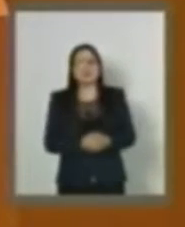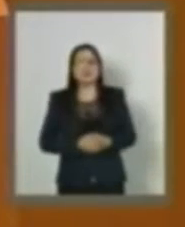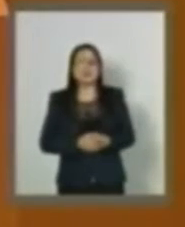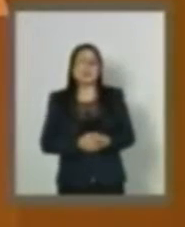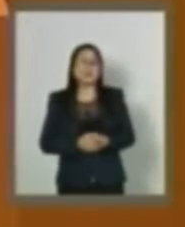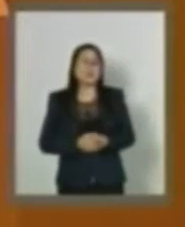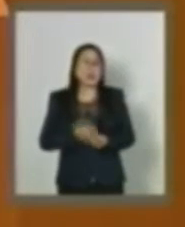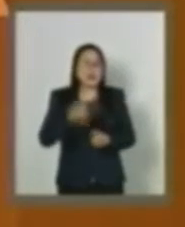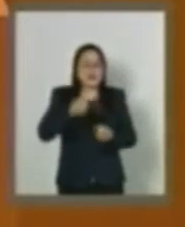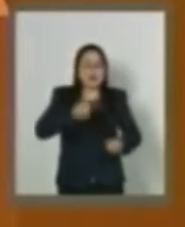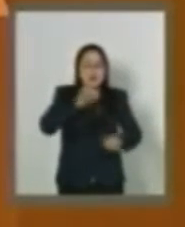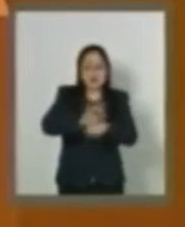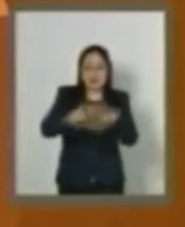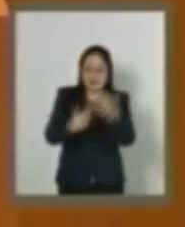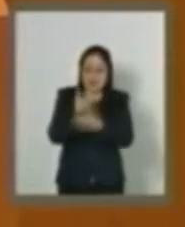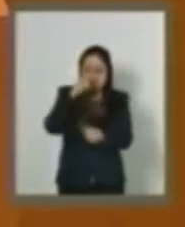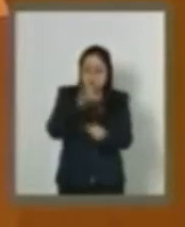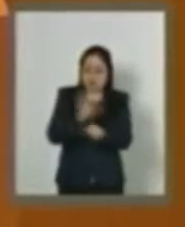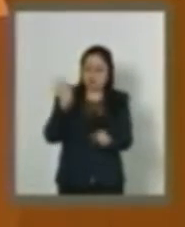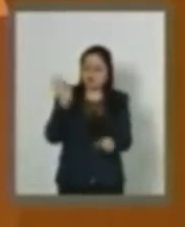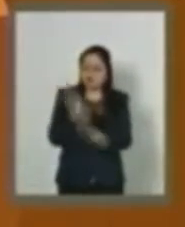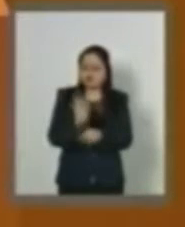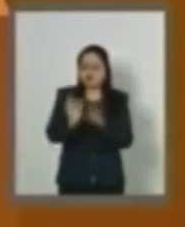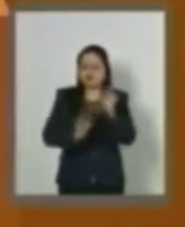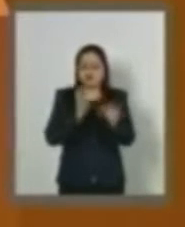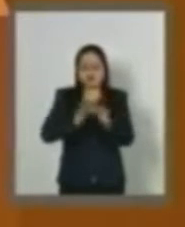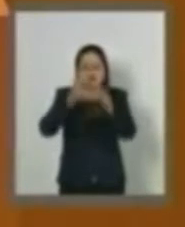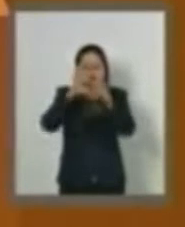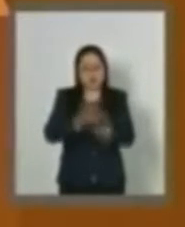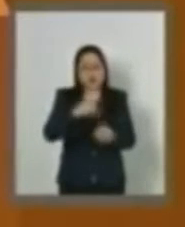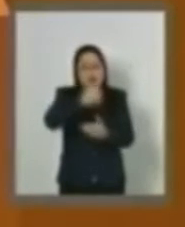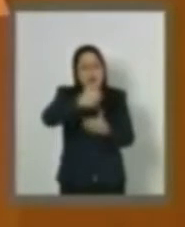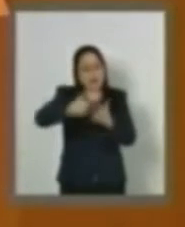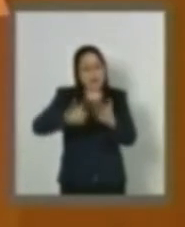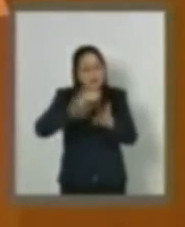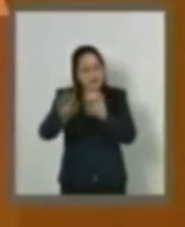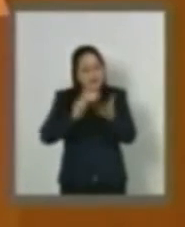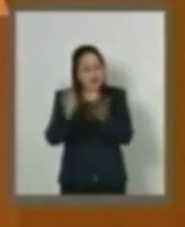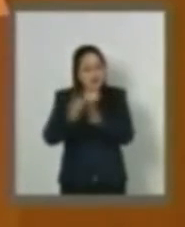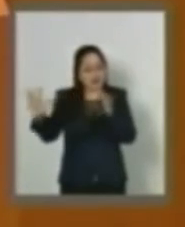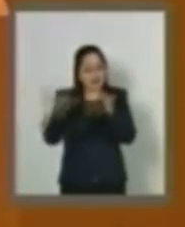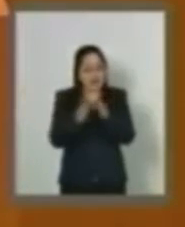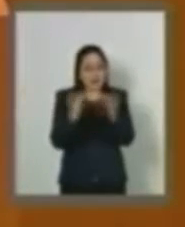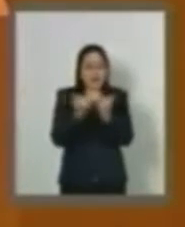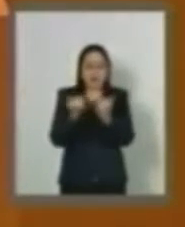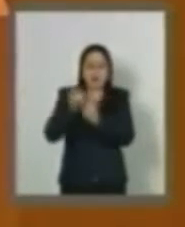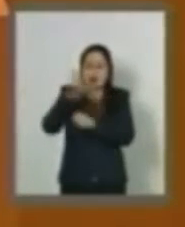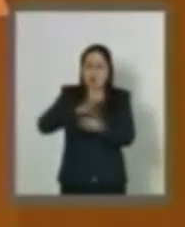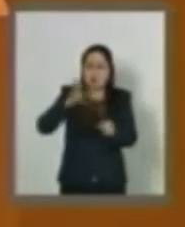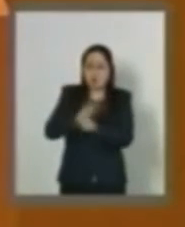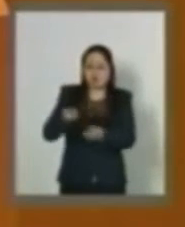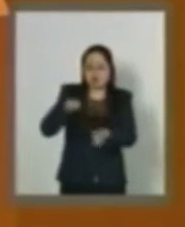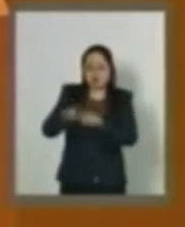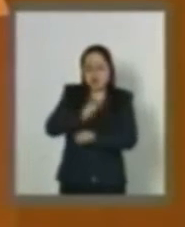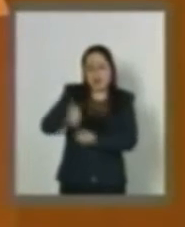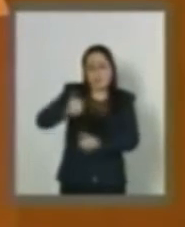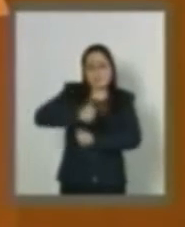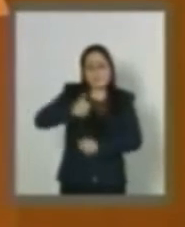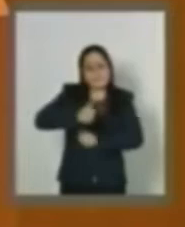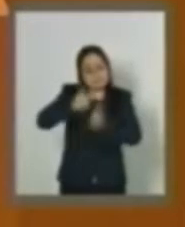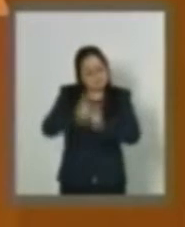entidades y ayuntamientos donde haya presencia militar, pues deberán publicar un programa de plazos y acciones para dar cumplimiento al modelo de función